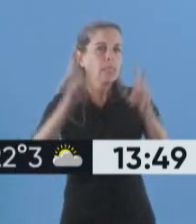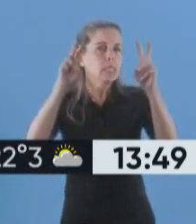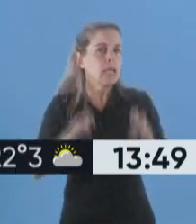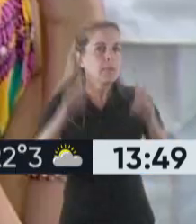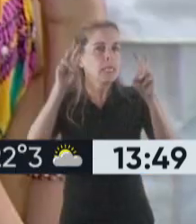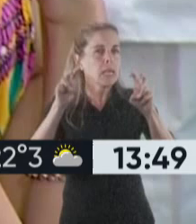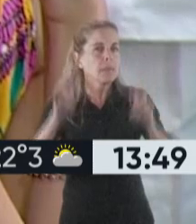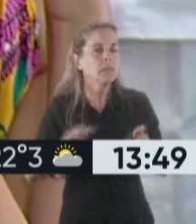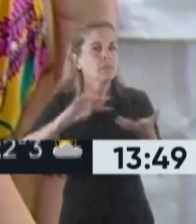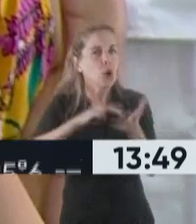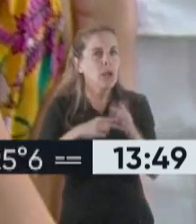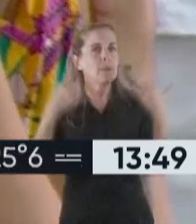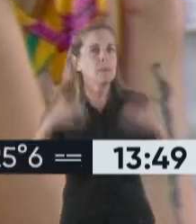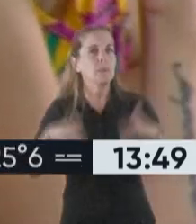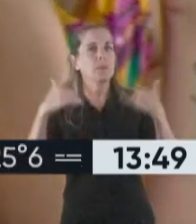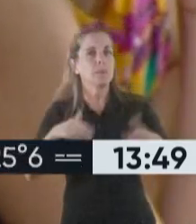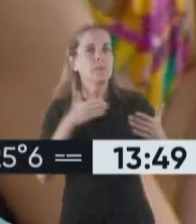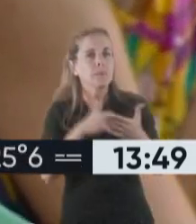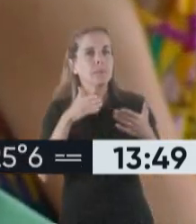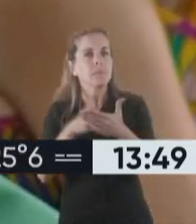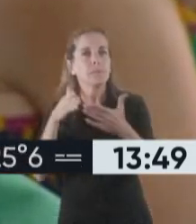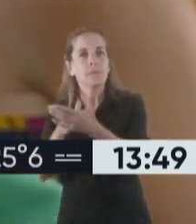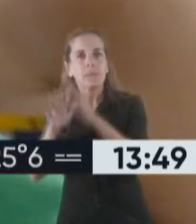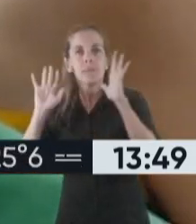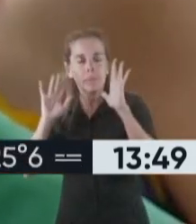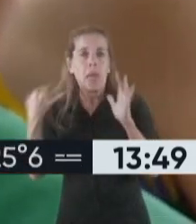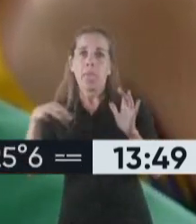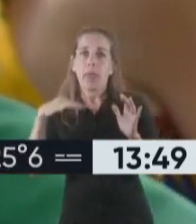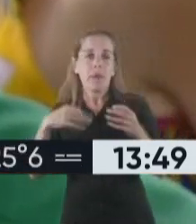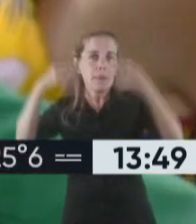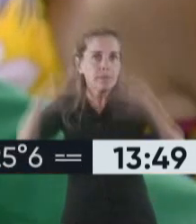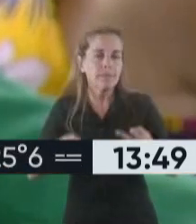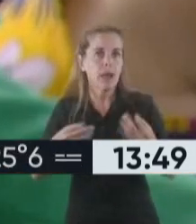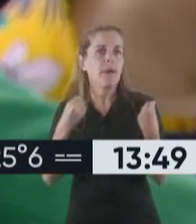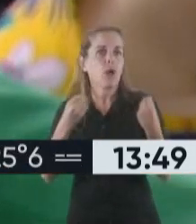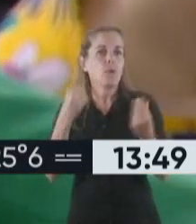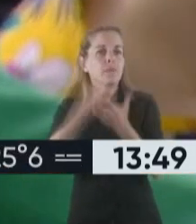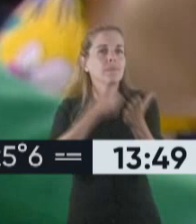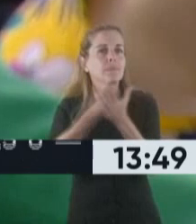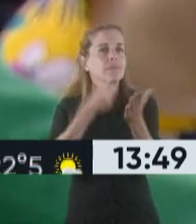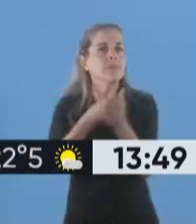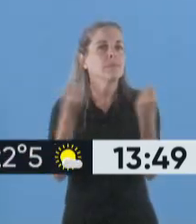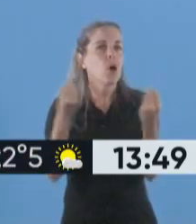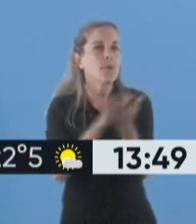debíamos enfrentar, a lo que solo nos cabía ponerle el pecho y ver cómo lo sobrellevábamos adelante.